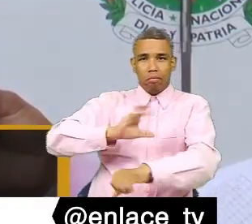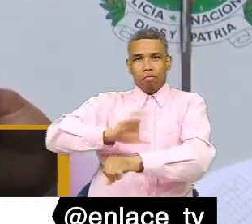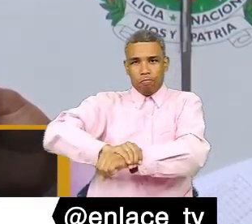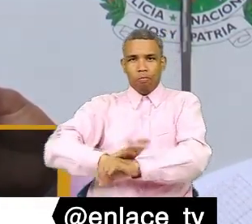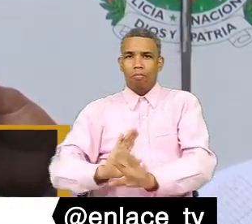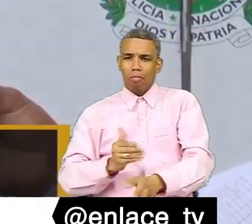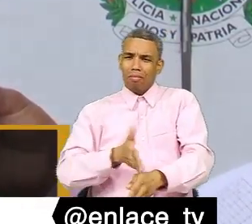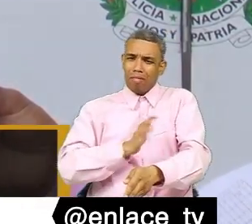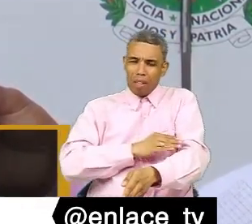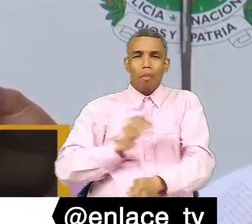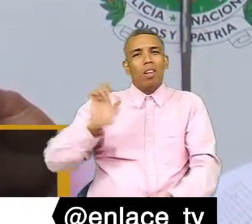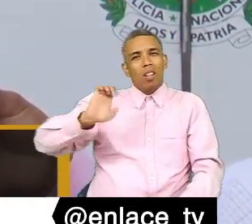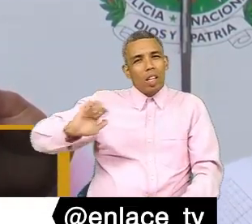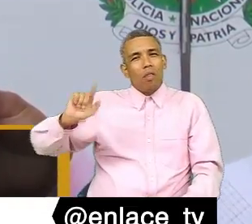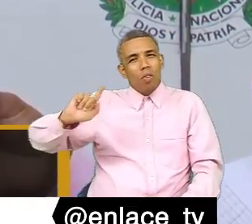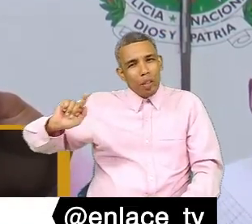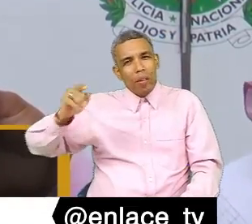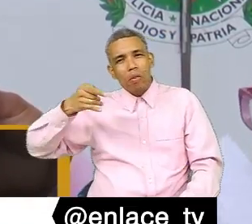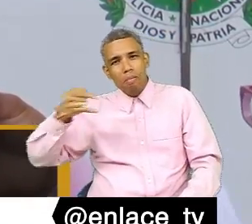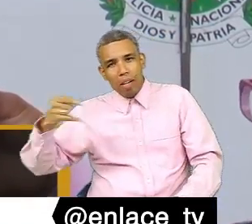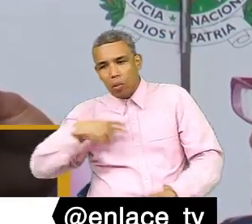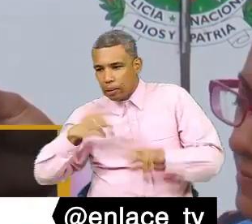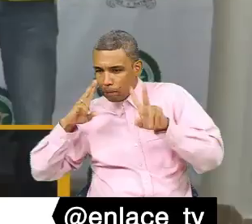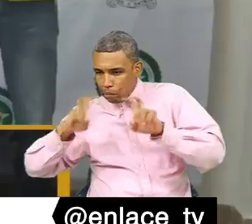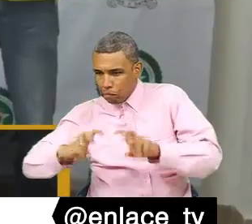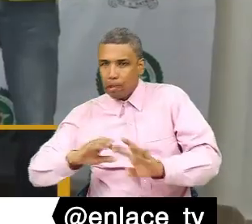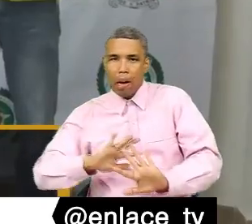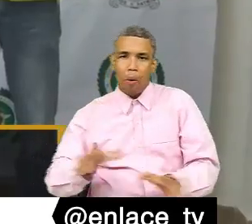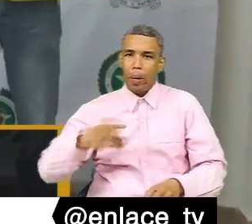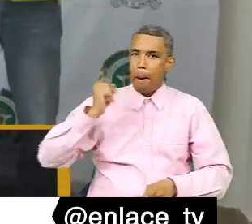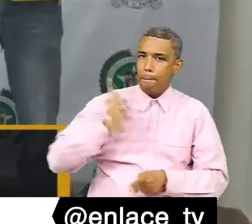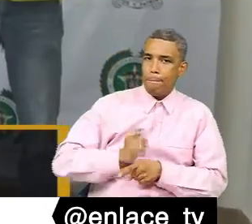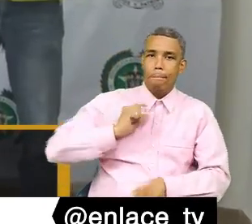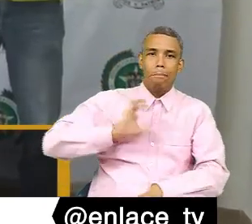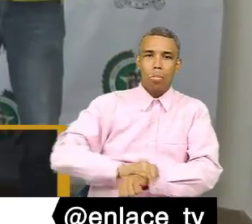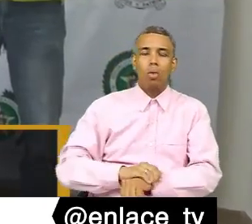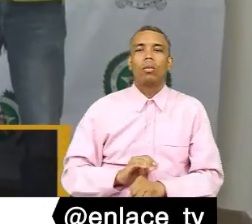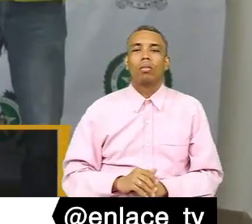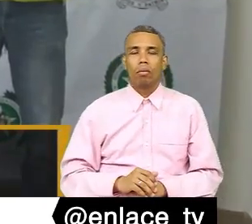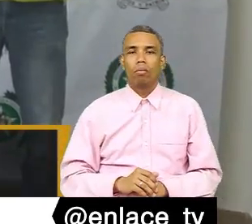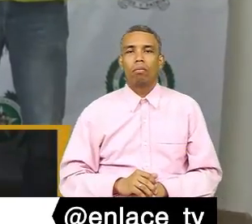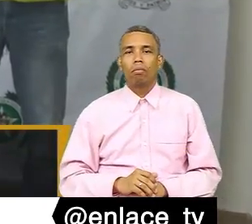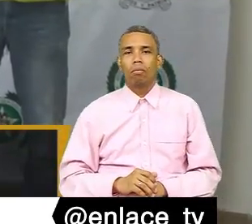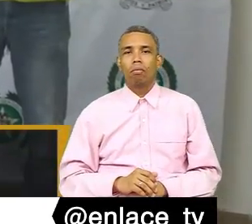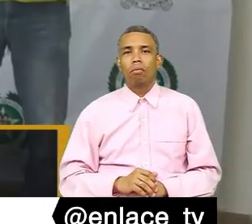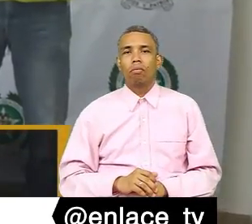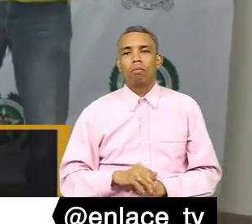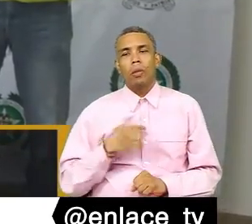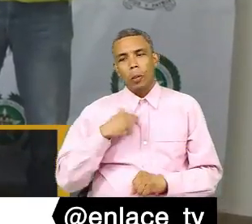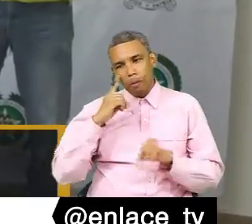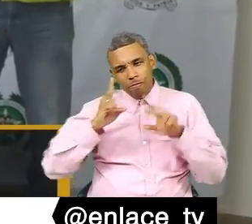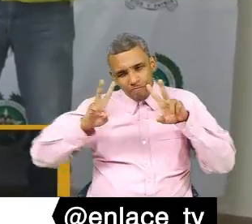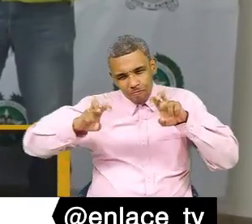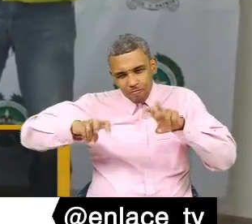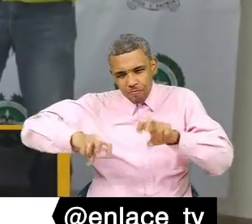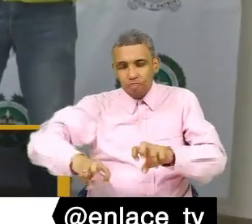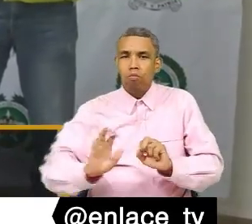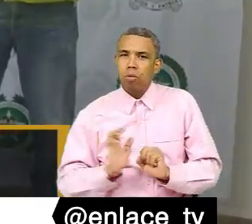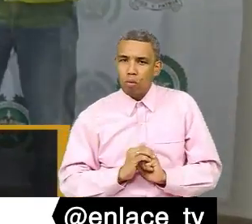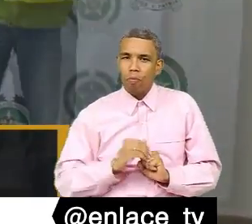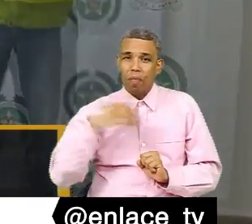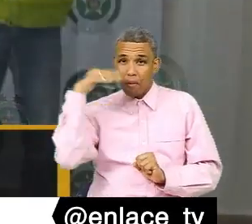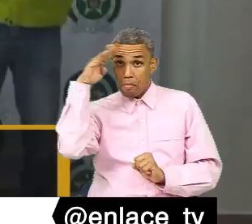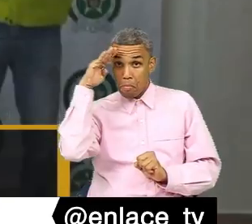lleva desde principios de este año aquí en Barranca Bermeja. Las capturas se produjeron por orden judicial e investigación de las autoridades de policía